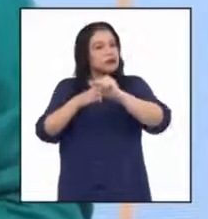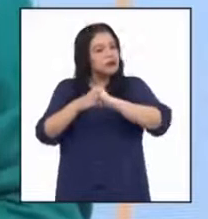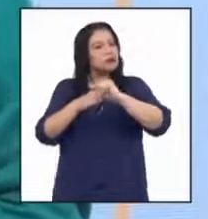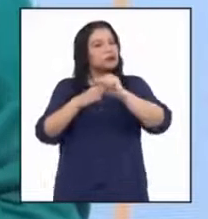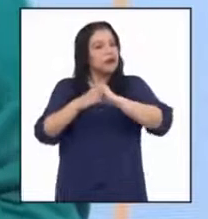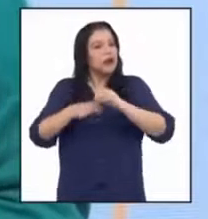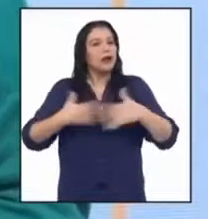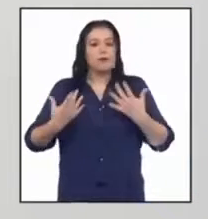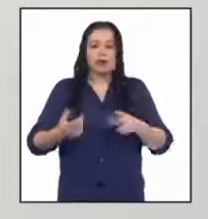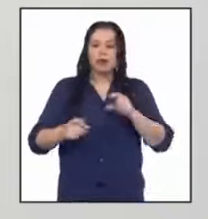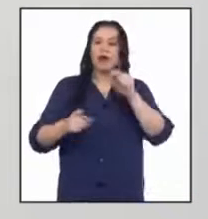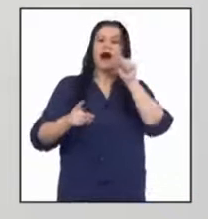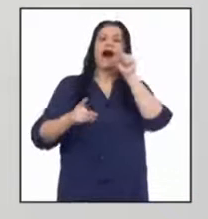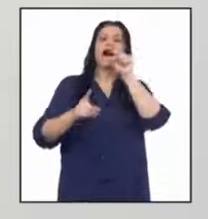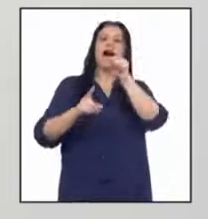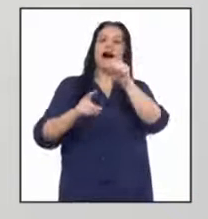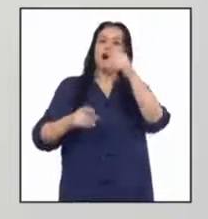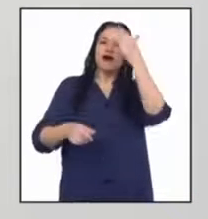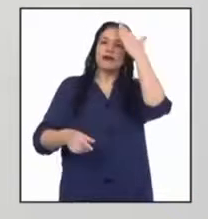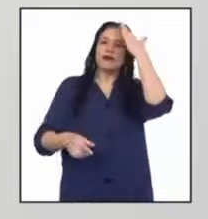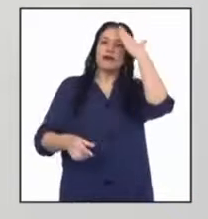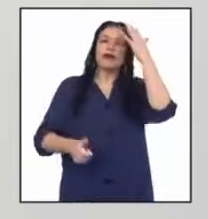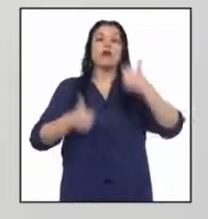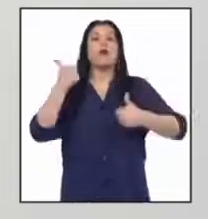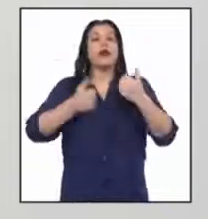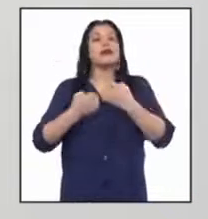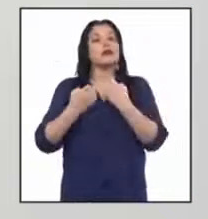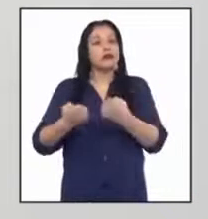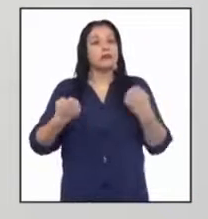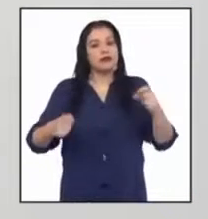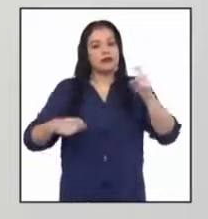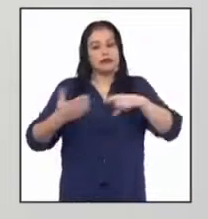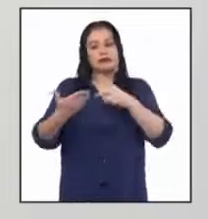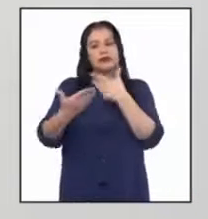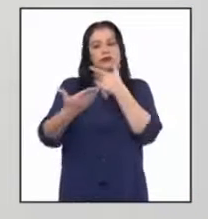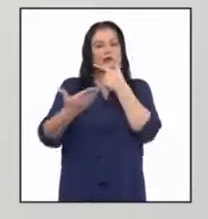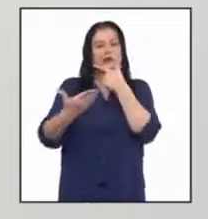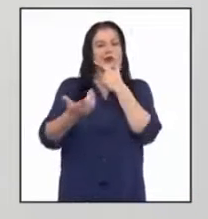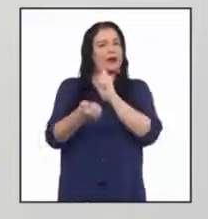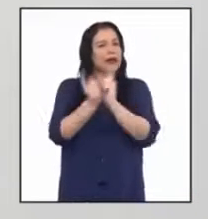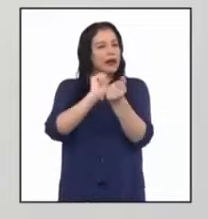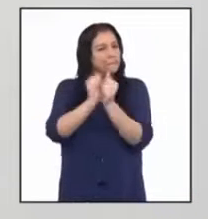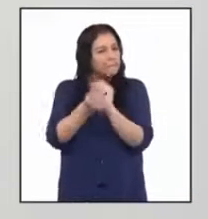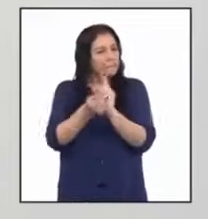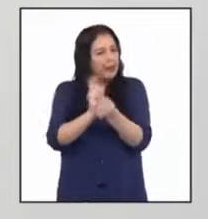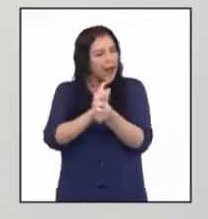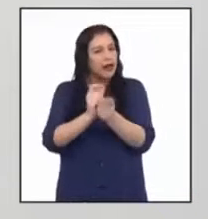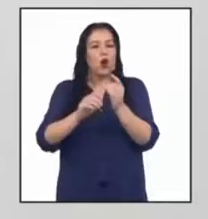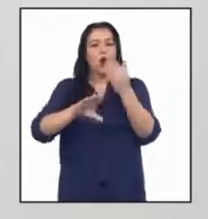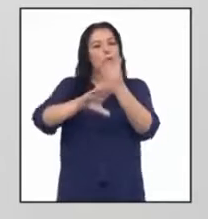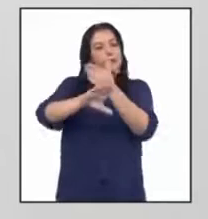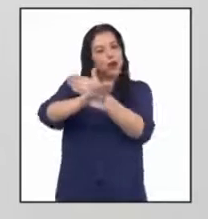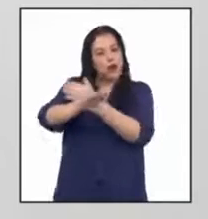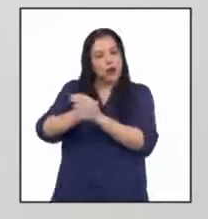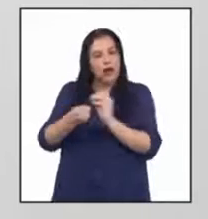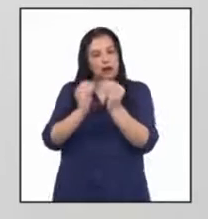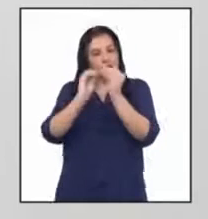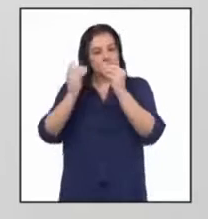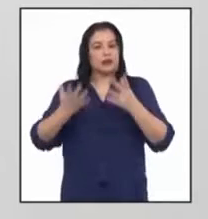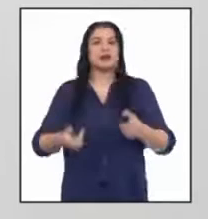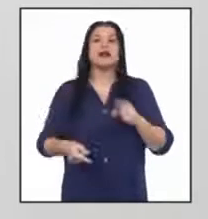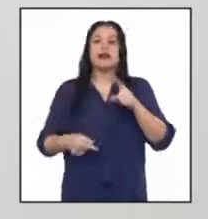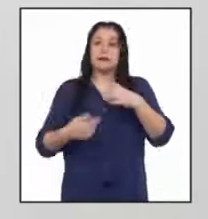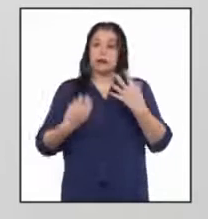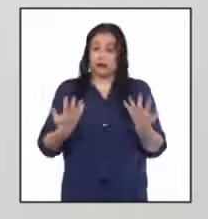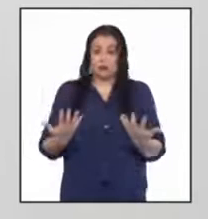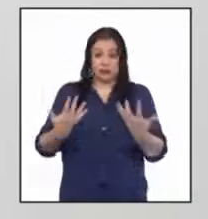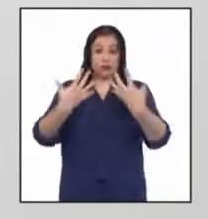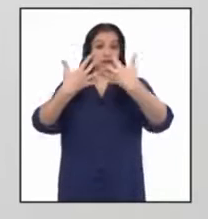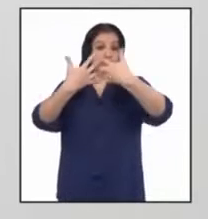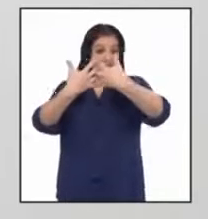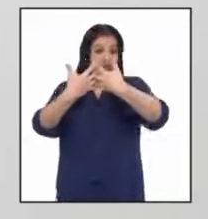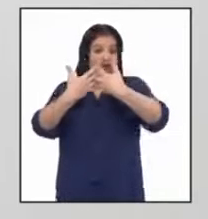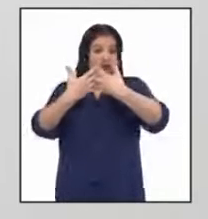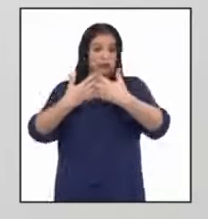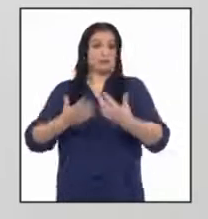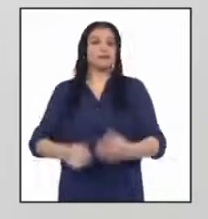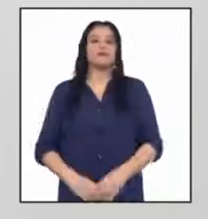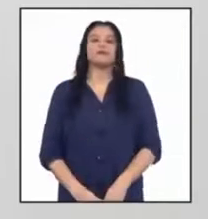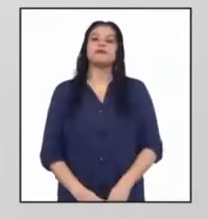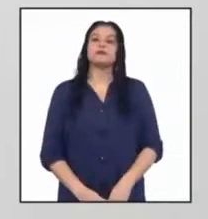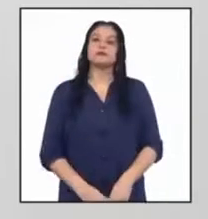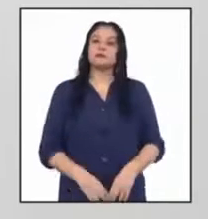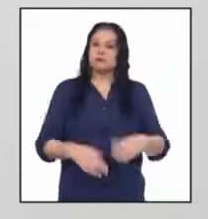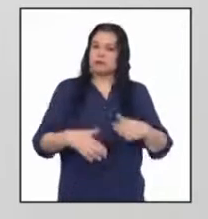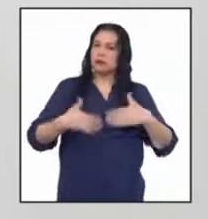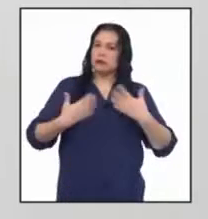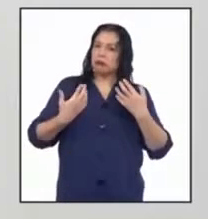podemos reconocer qué elementos se deben corregir y mejorar, buscando siempre mantener una coherencia.